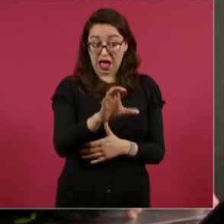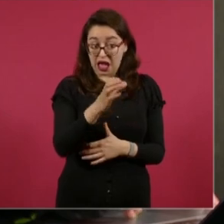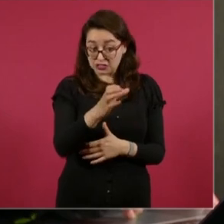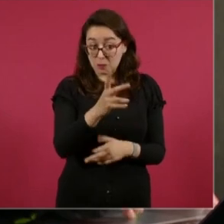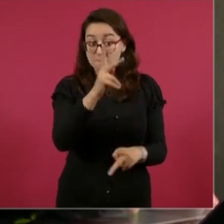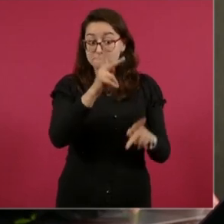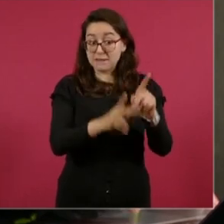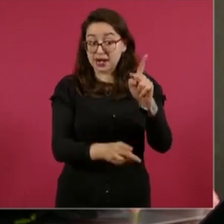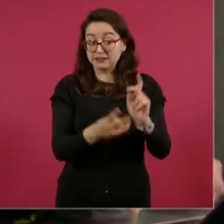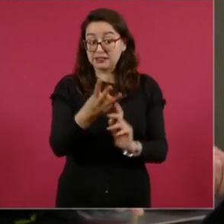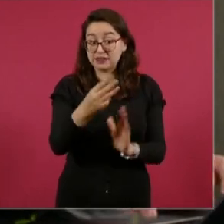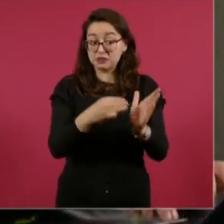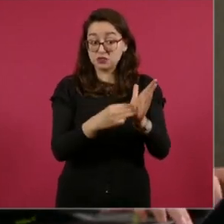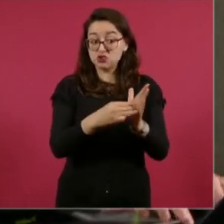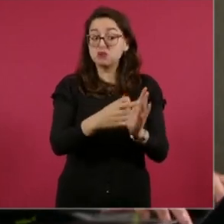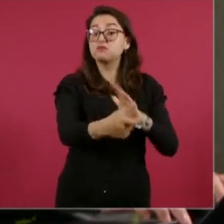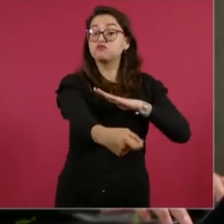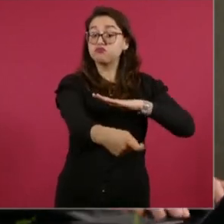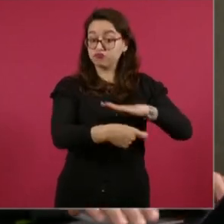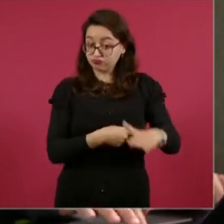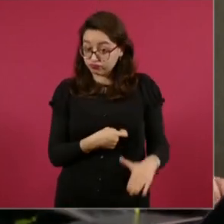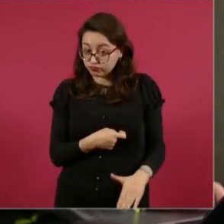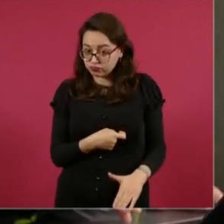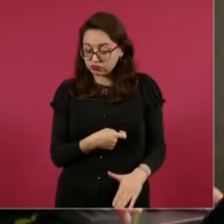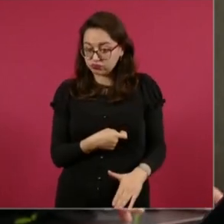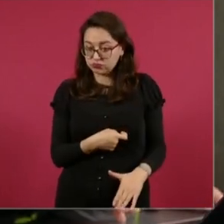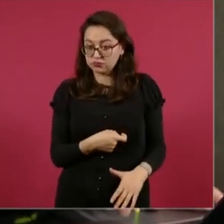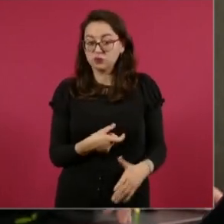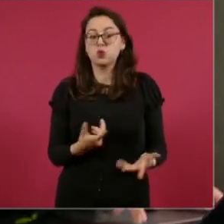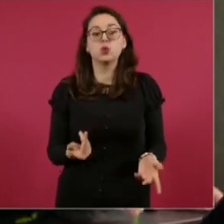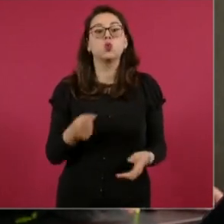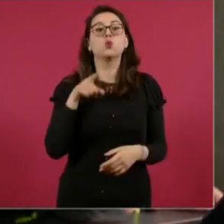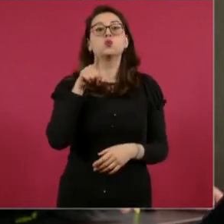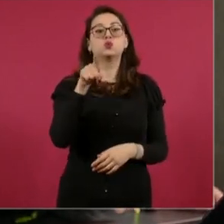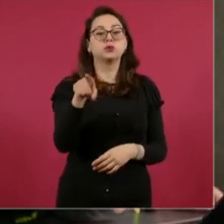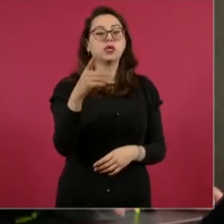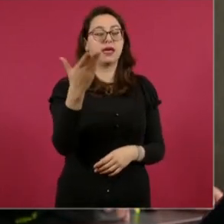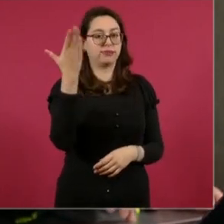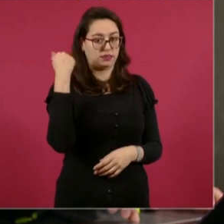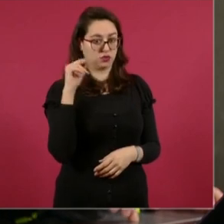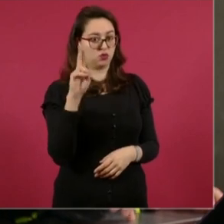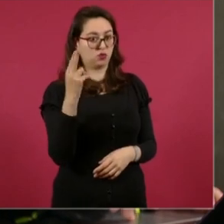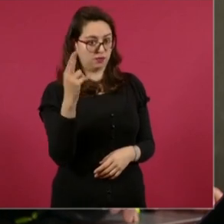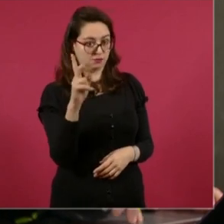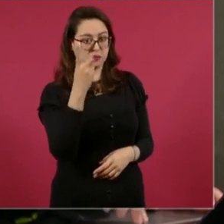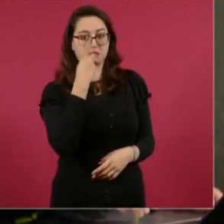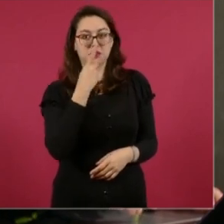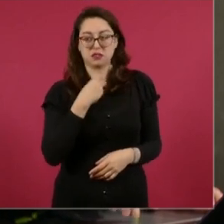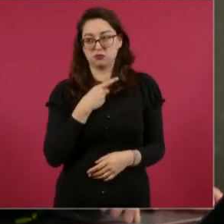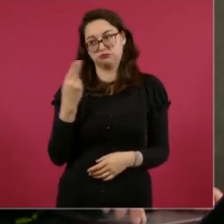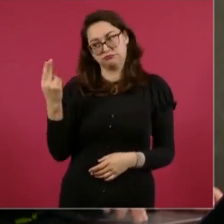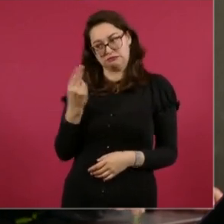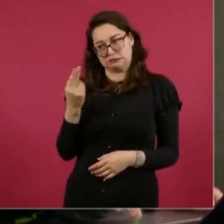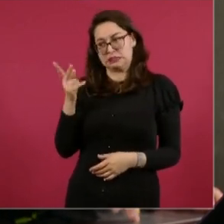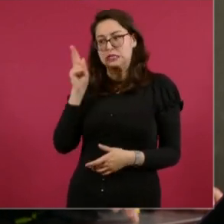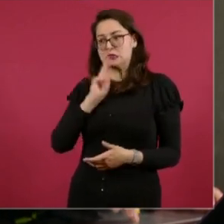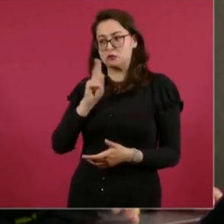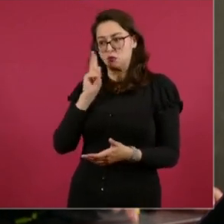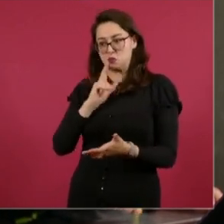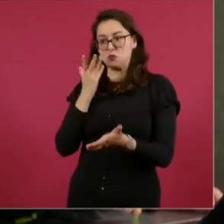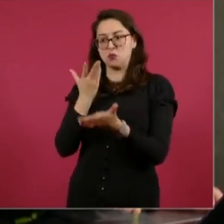3.5 millones de pesos. Usted aquí en noviembre pasado dijo que quería pruebas. Los empresarios a través de Atención Ciudadana